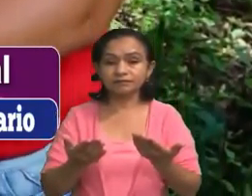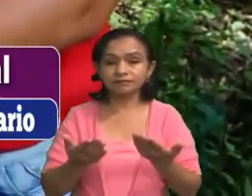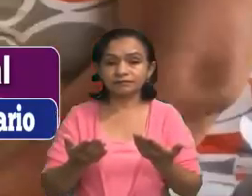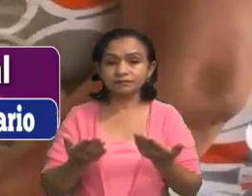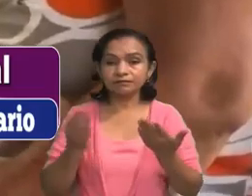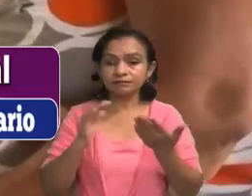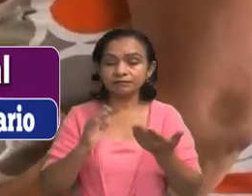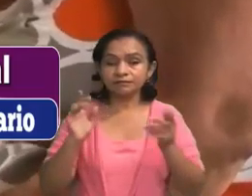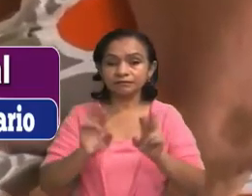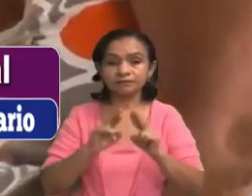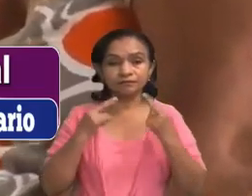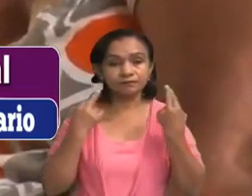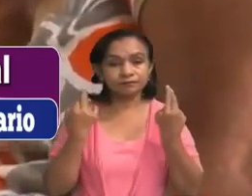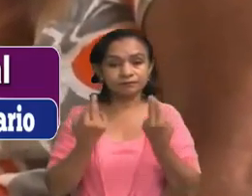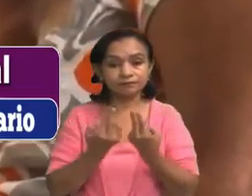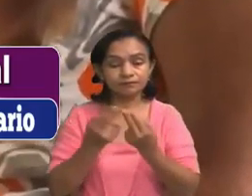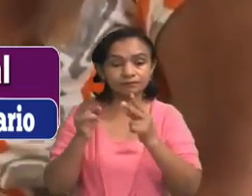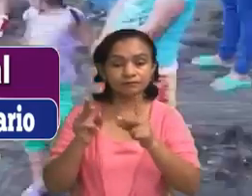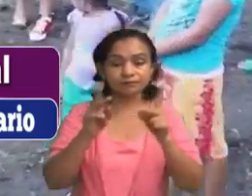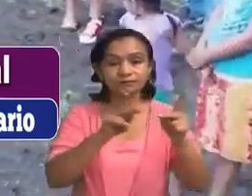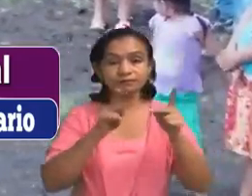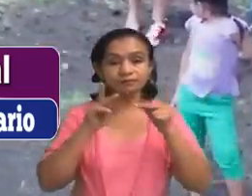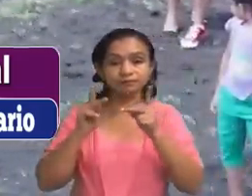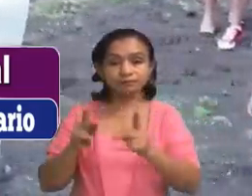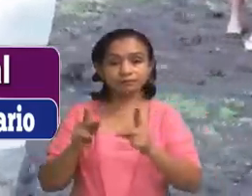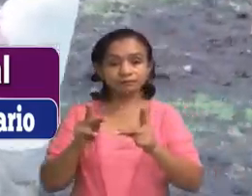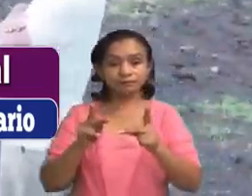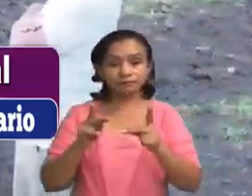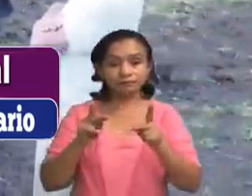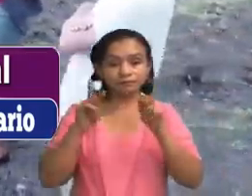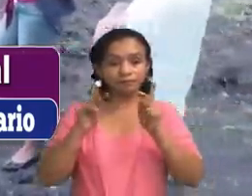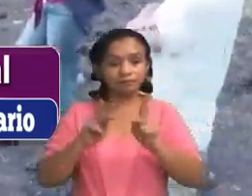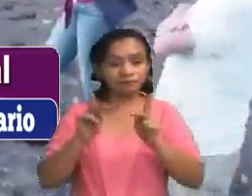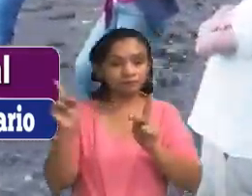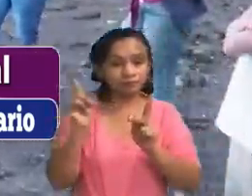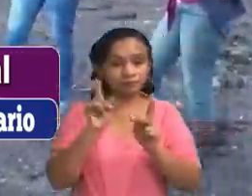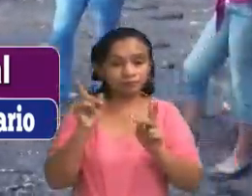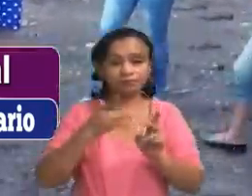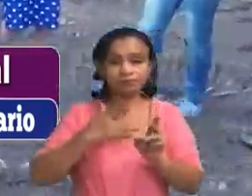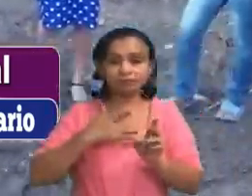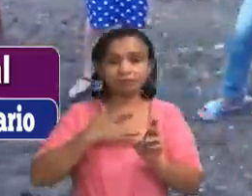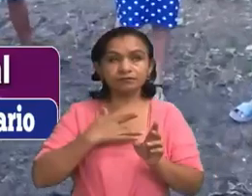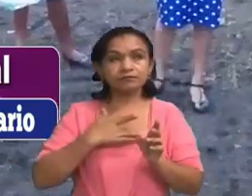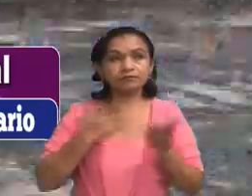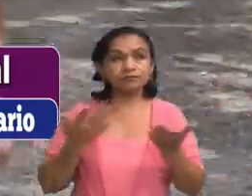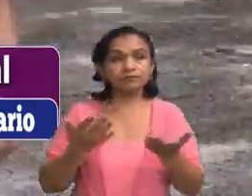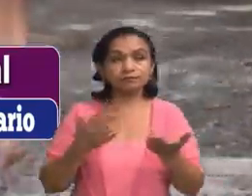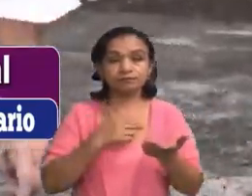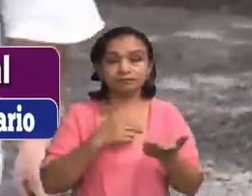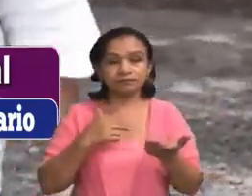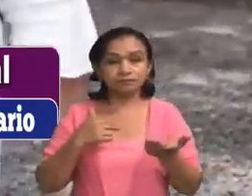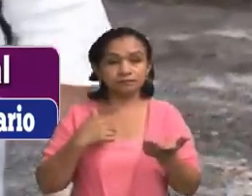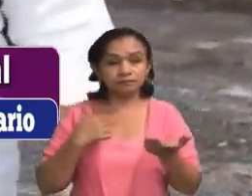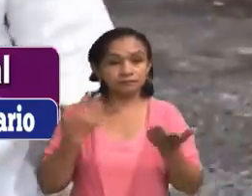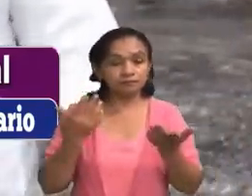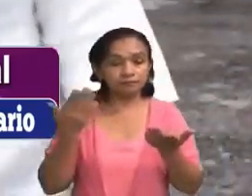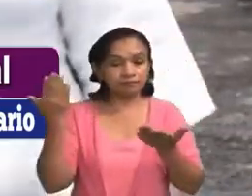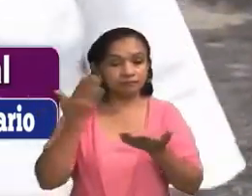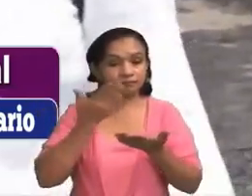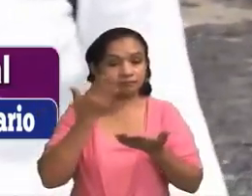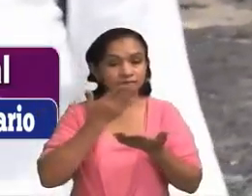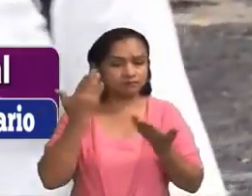de la el encuentro con la ciudadanía. Vaya, pues hay gente que no necesariamente tiene que ser estrictamente también académica,